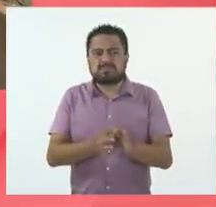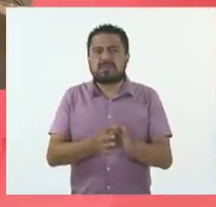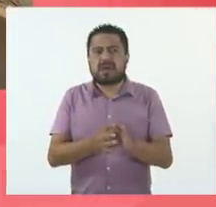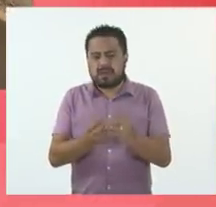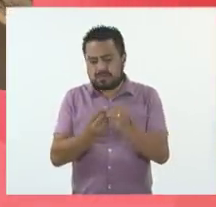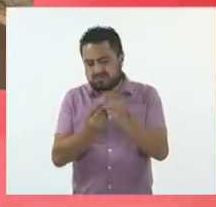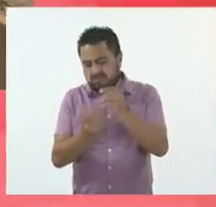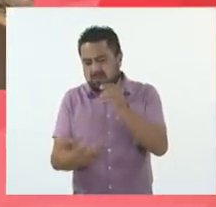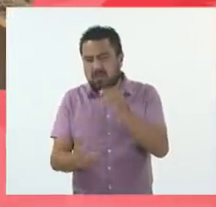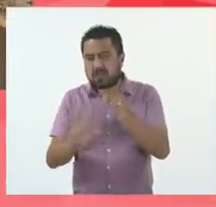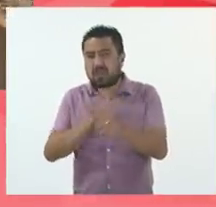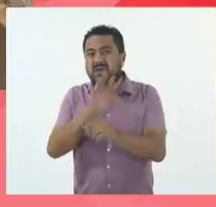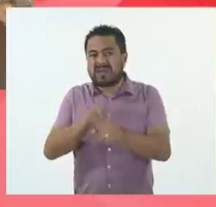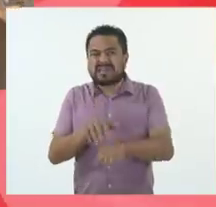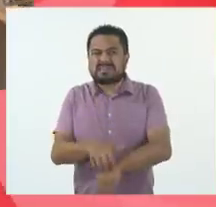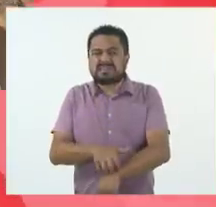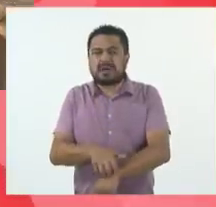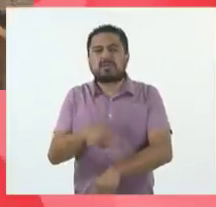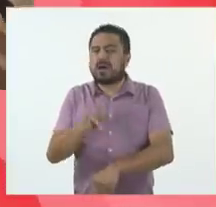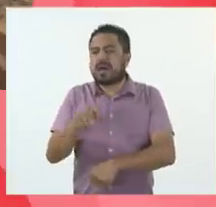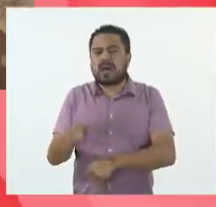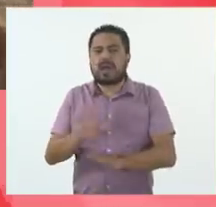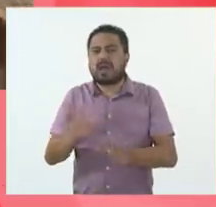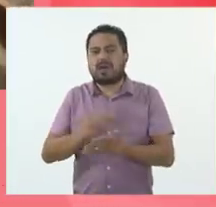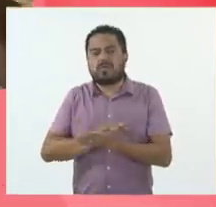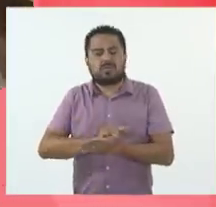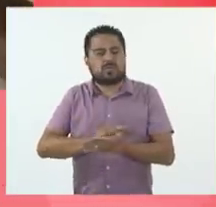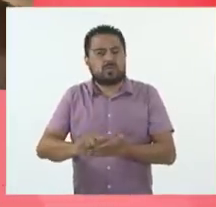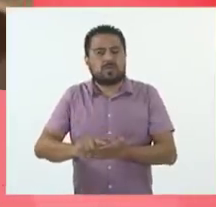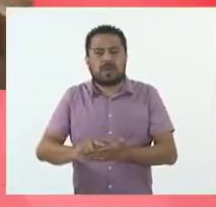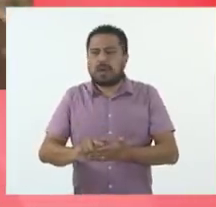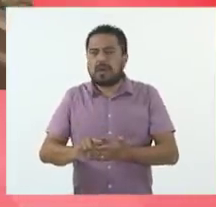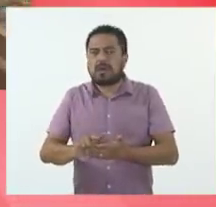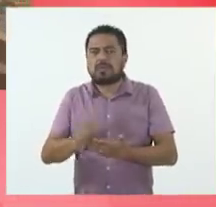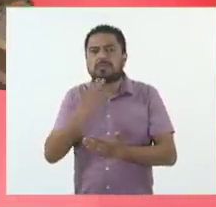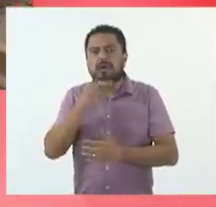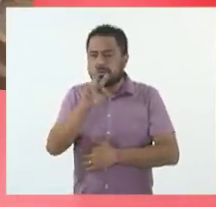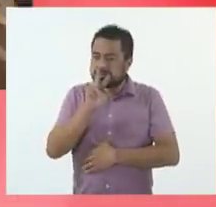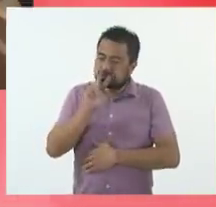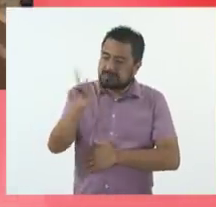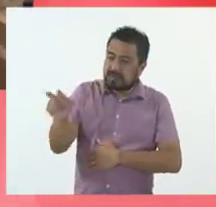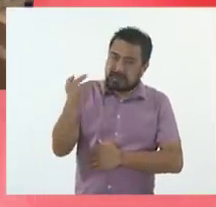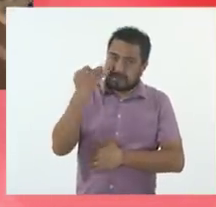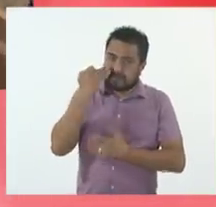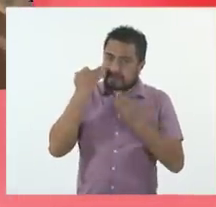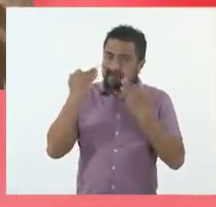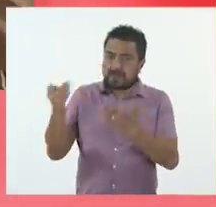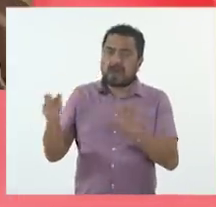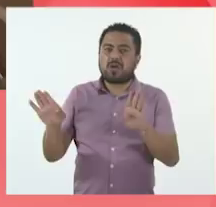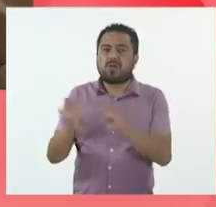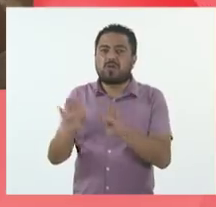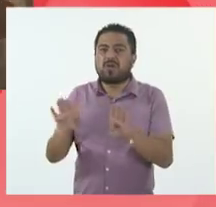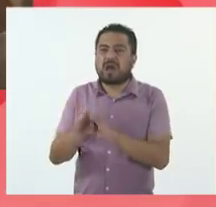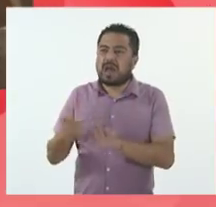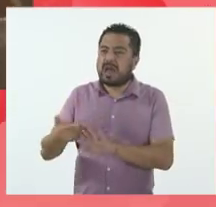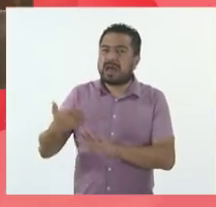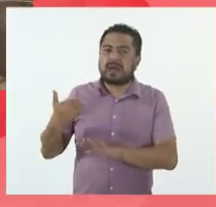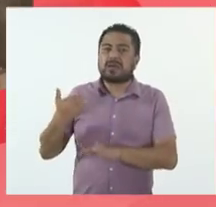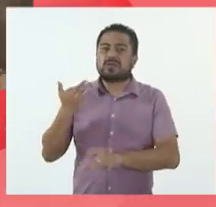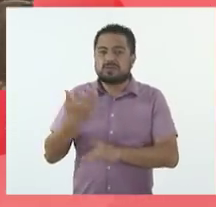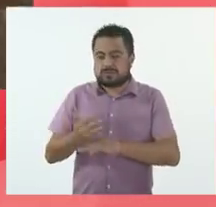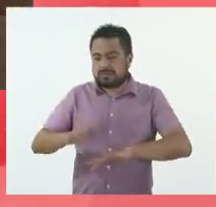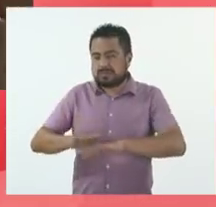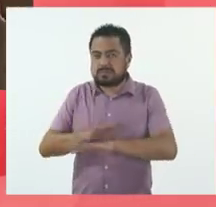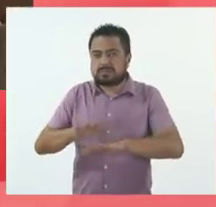como eso, todo pica mucho, pero esto ya no, mire, ya quedó limpio. Ustedes lo están viendo de ahí, cómo estaba hace ratos,